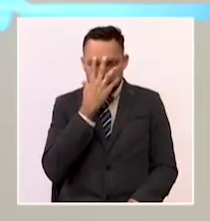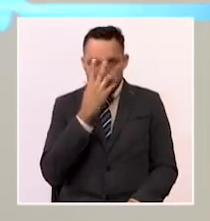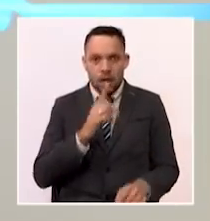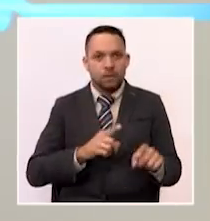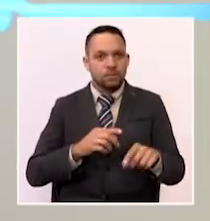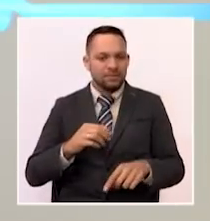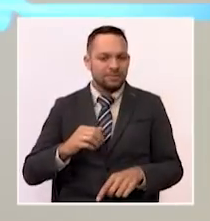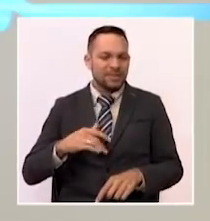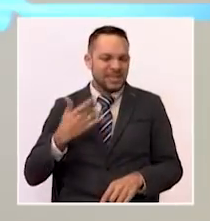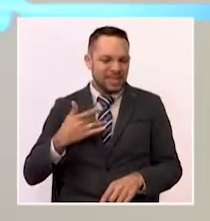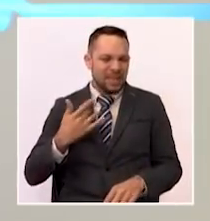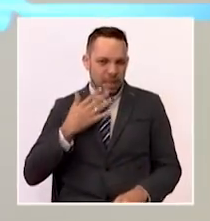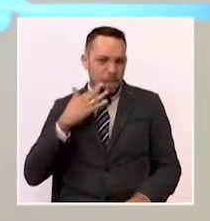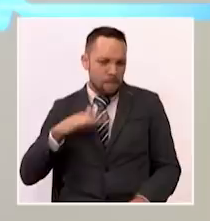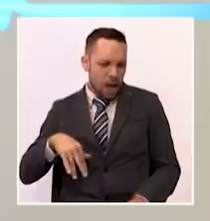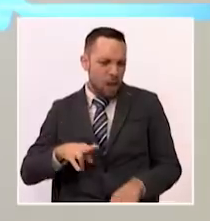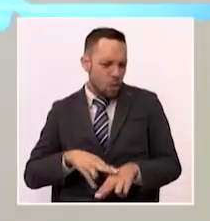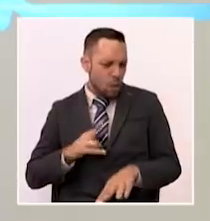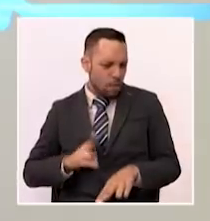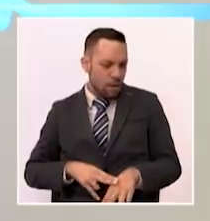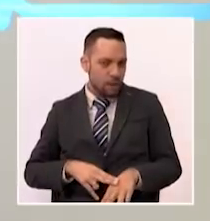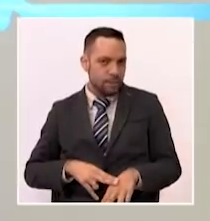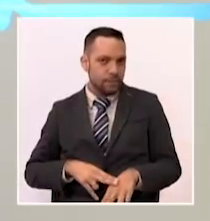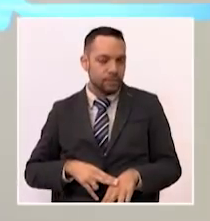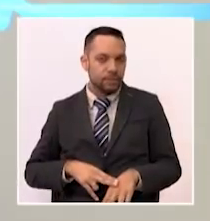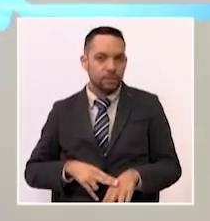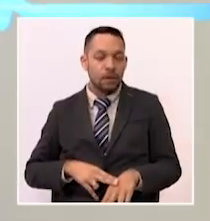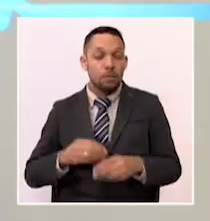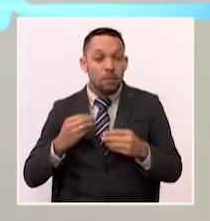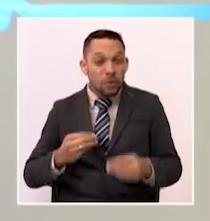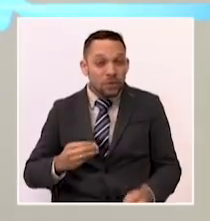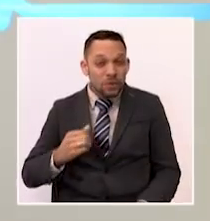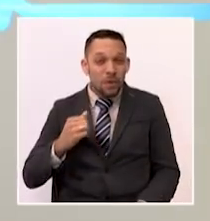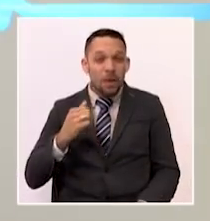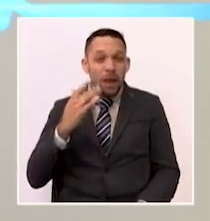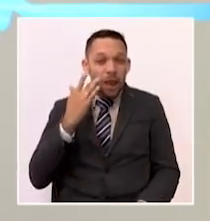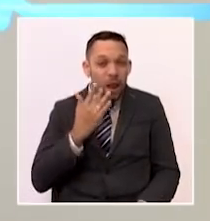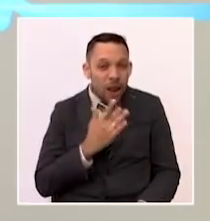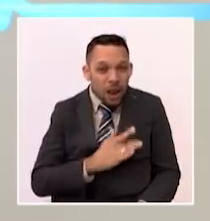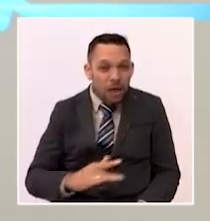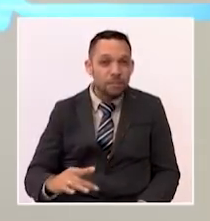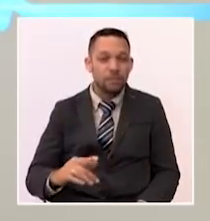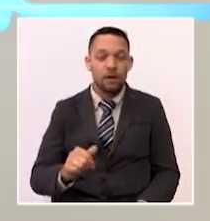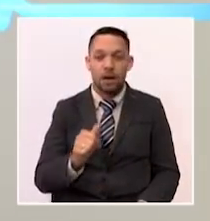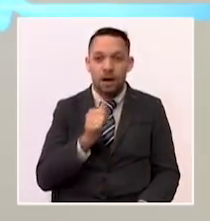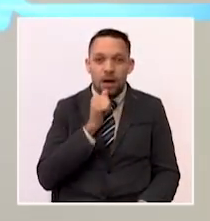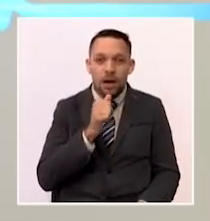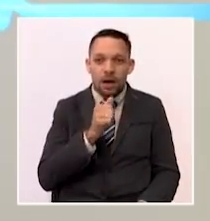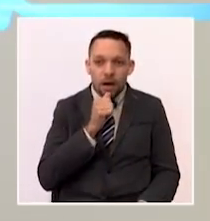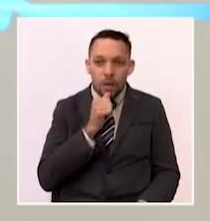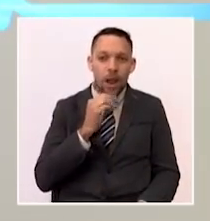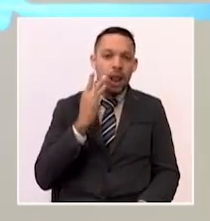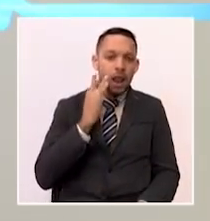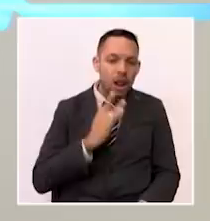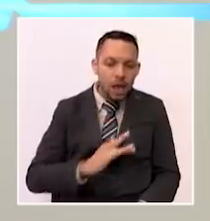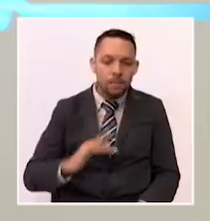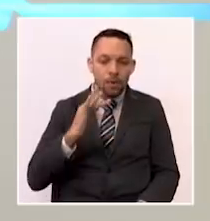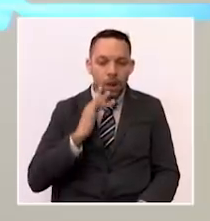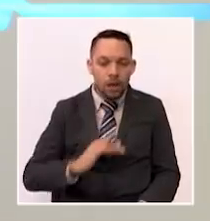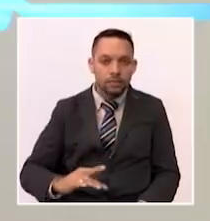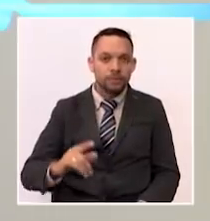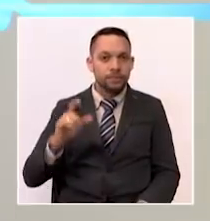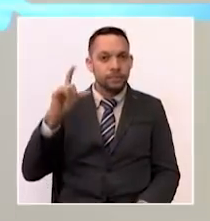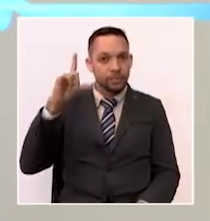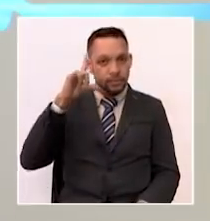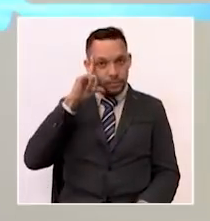los síntomas. No exagere con su limpieza. Yo sé que es chévere que uno esté oliendo rico, pero realmente la vagina no es